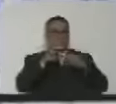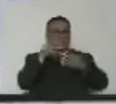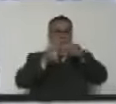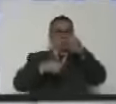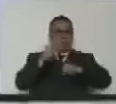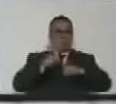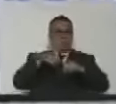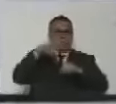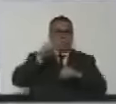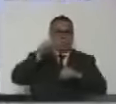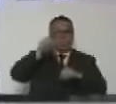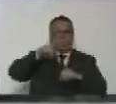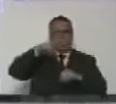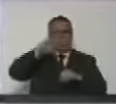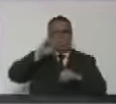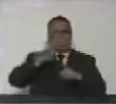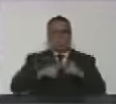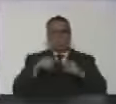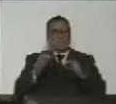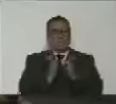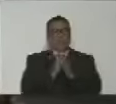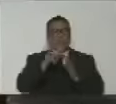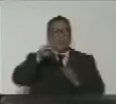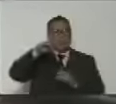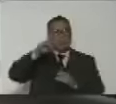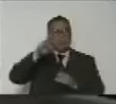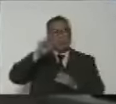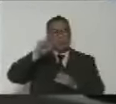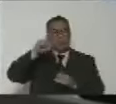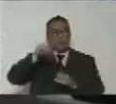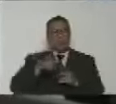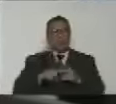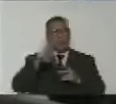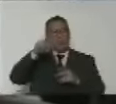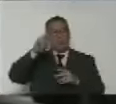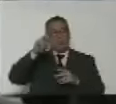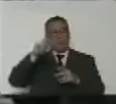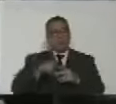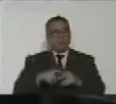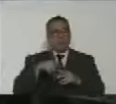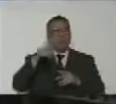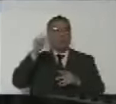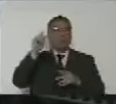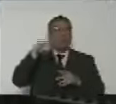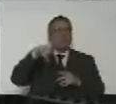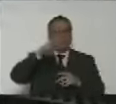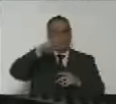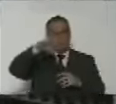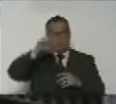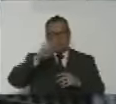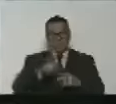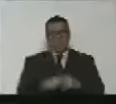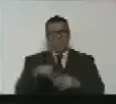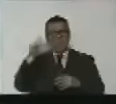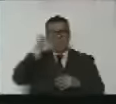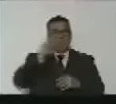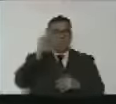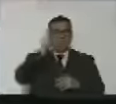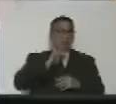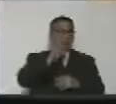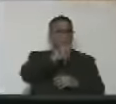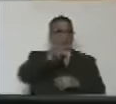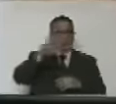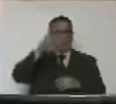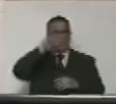Gran Cacique Paramaconi, San Bernardino, de la comuna Nueve Raíces de la Pastora, de la comuna Simón Bolívar 23 de